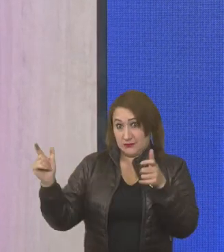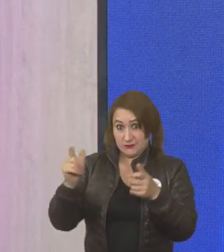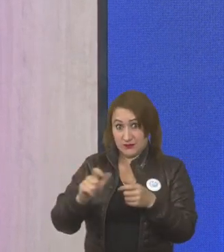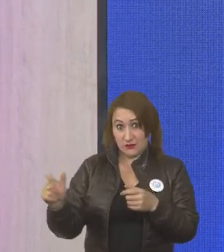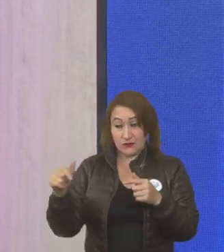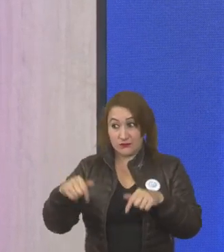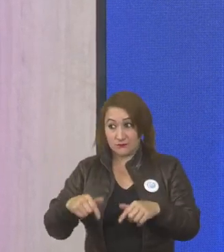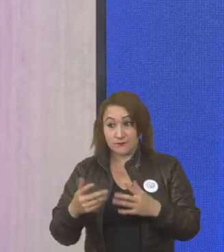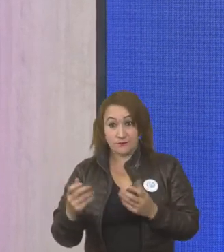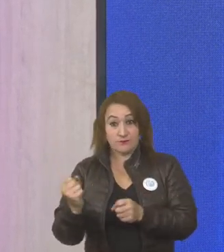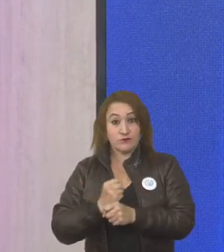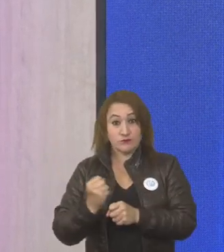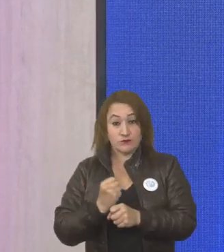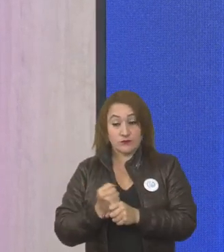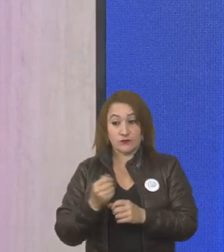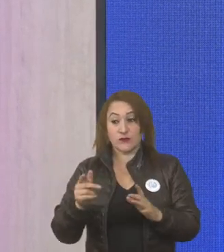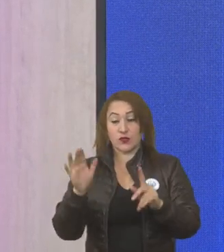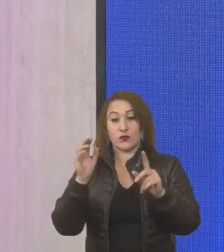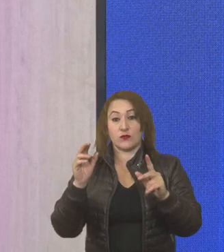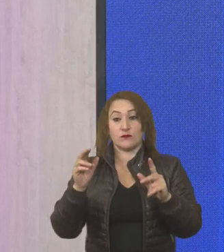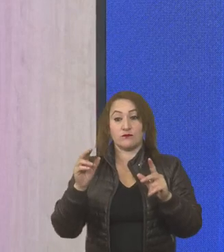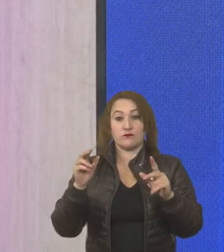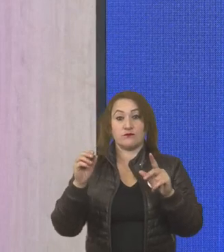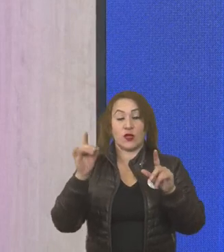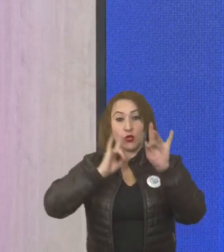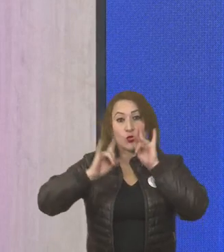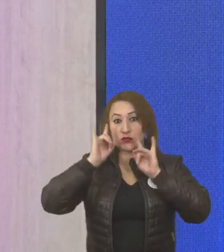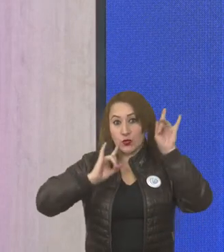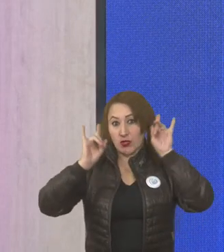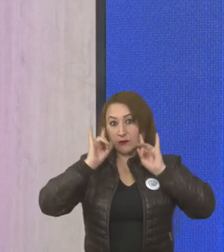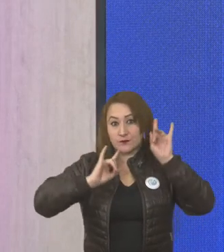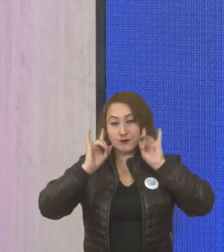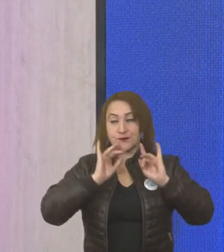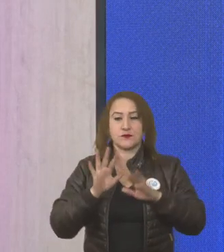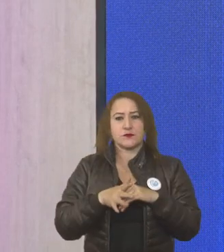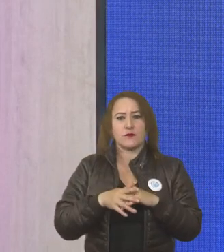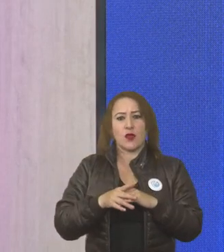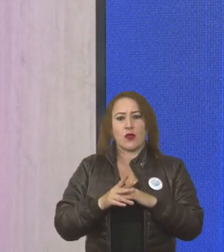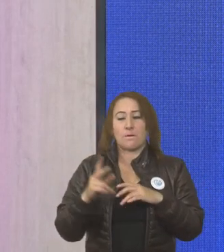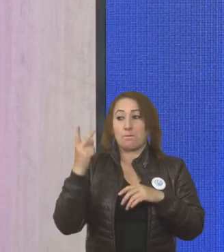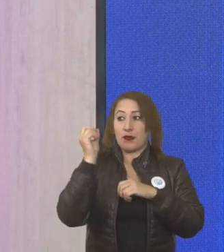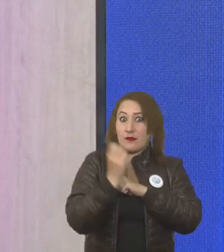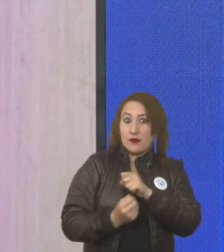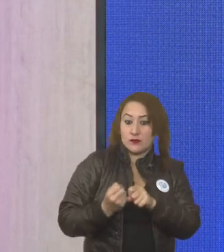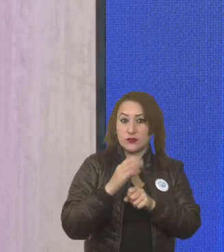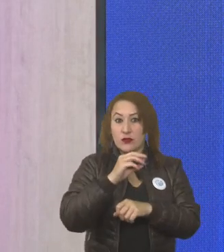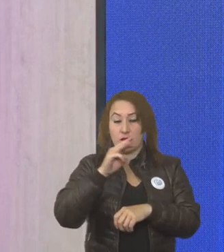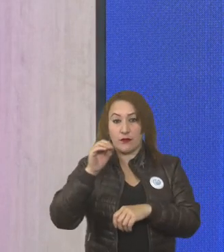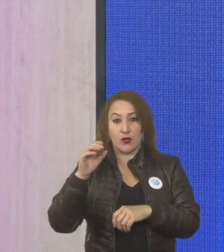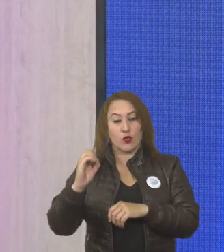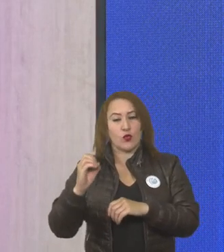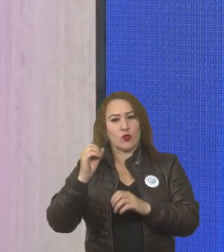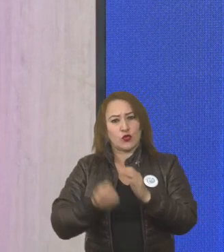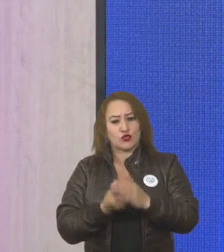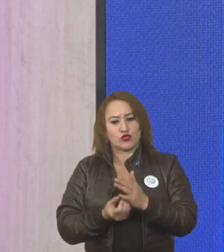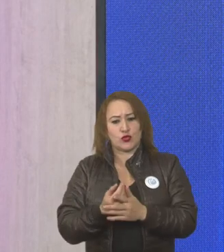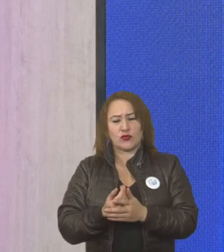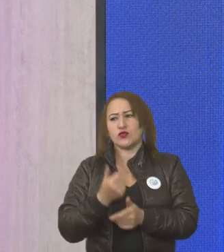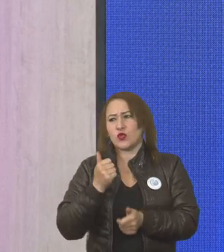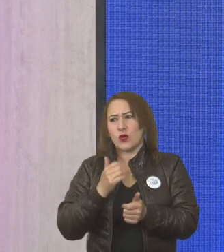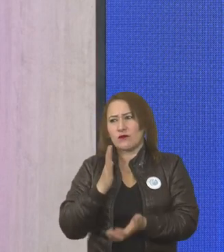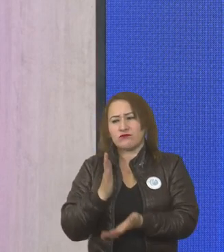aquí que hemos trabajado en el medio audiovisual, y es que durante estas dos décadas que tiene CMO Producciones, ¿cuál ha sido ese